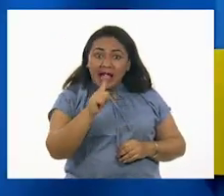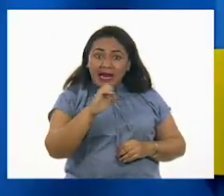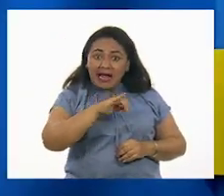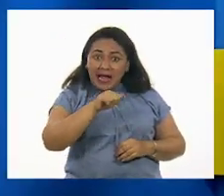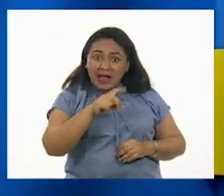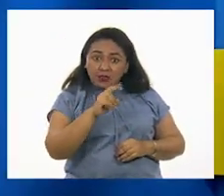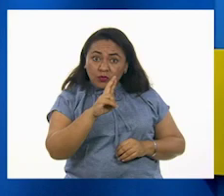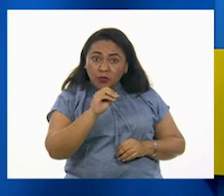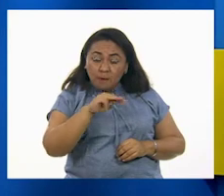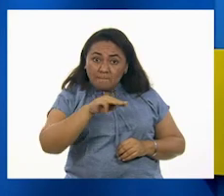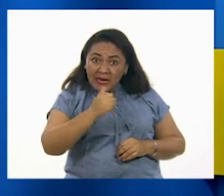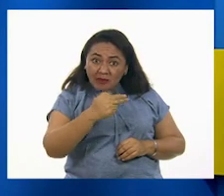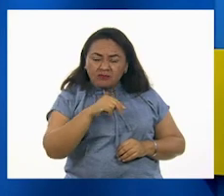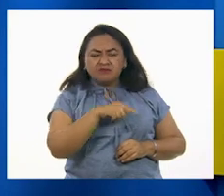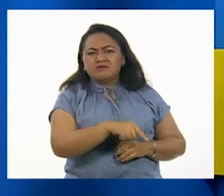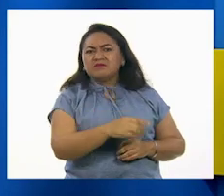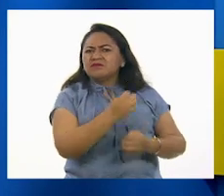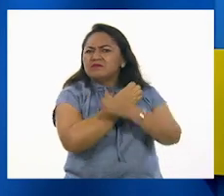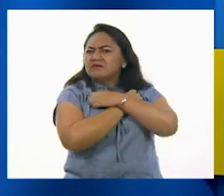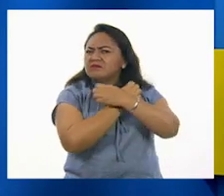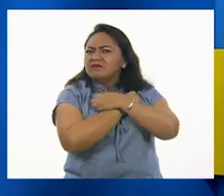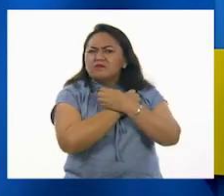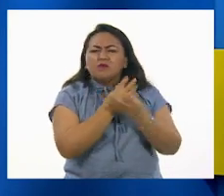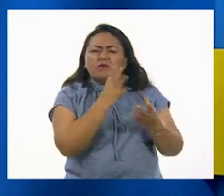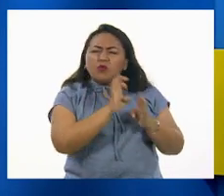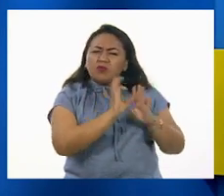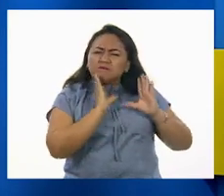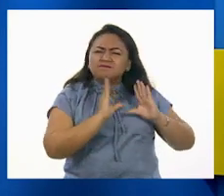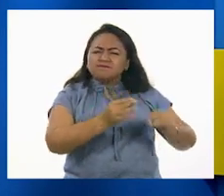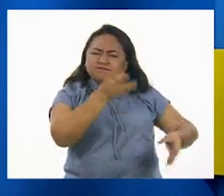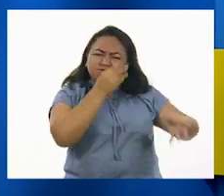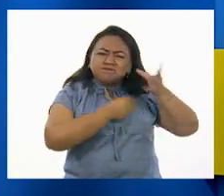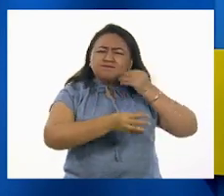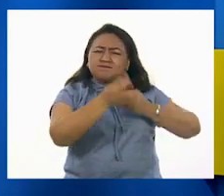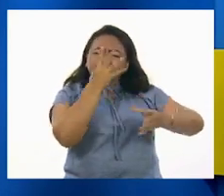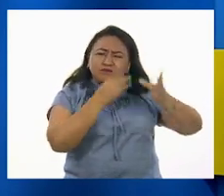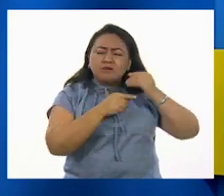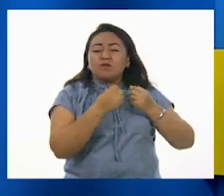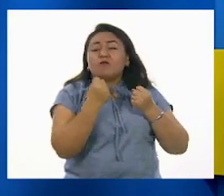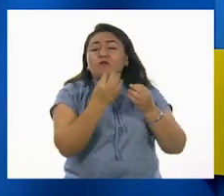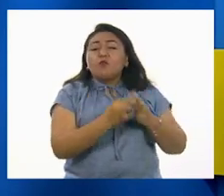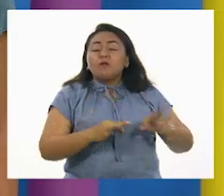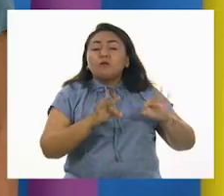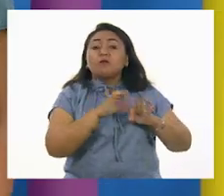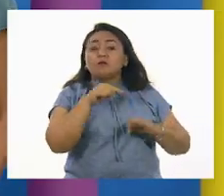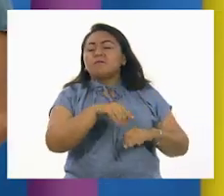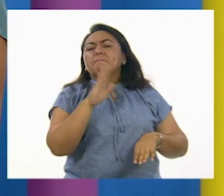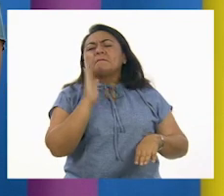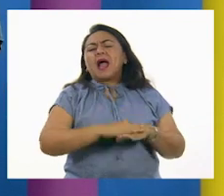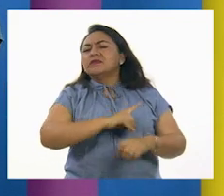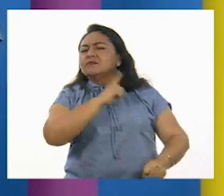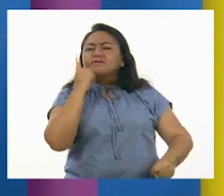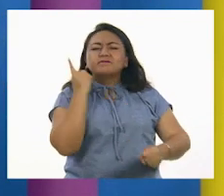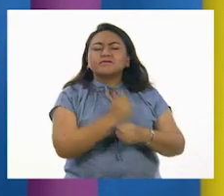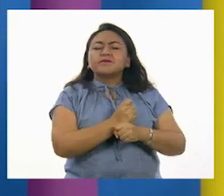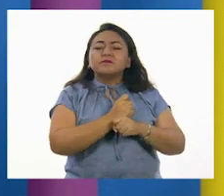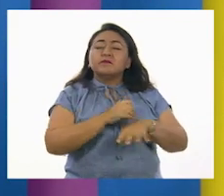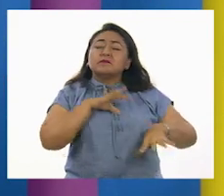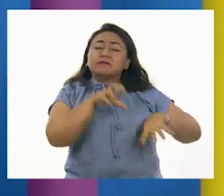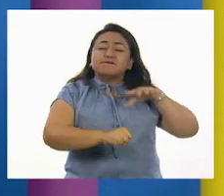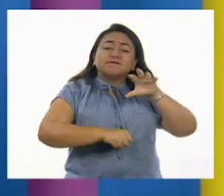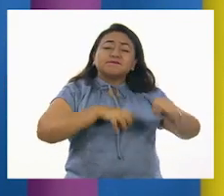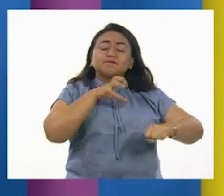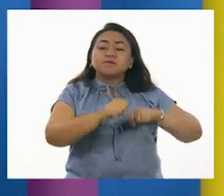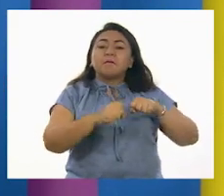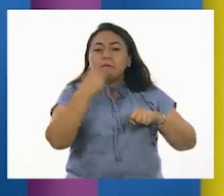fue muy importante para llegar a ser lo que fue, el conquistador más grande de la antigua Grecia. ¿Será cierto que la educación